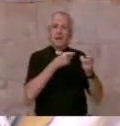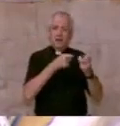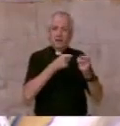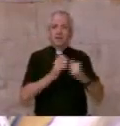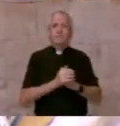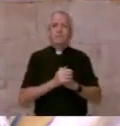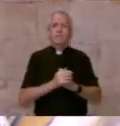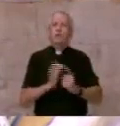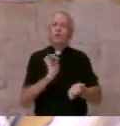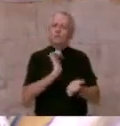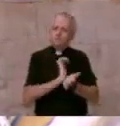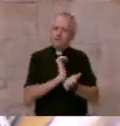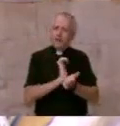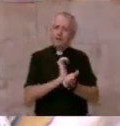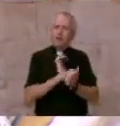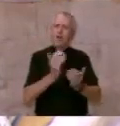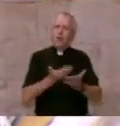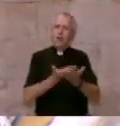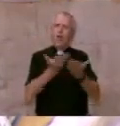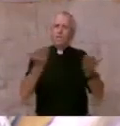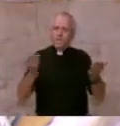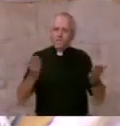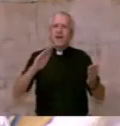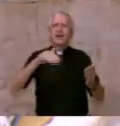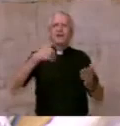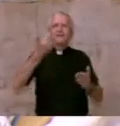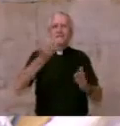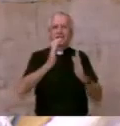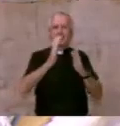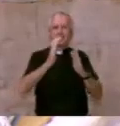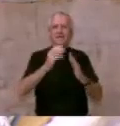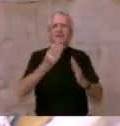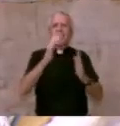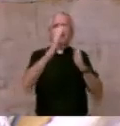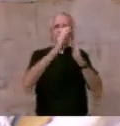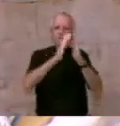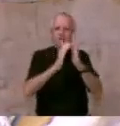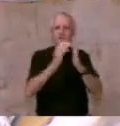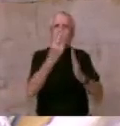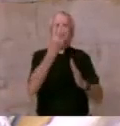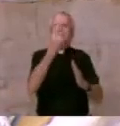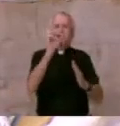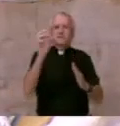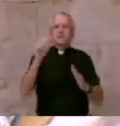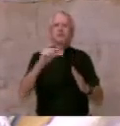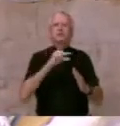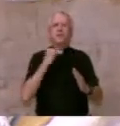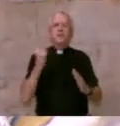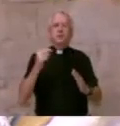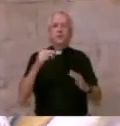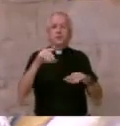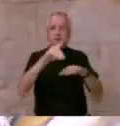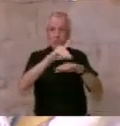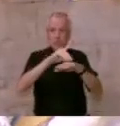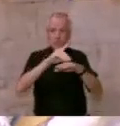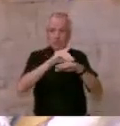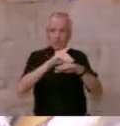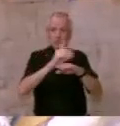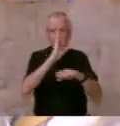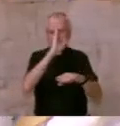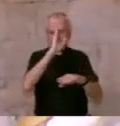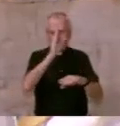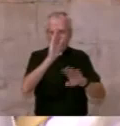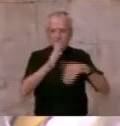incansable, confía en la beatificación de los 300 sacerdotes diocesanos fieles hasta el